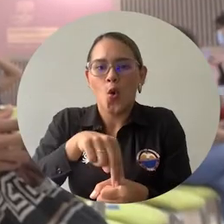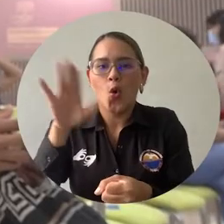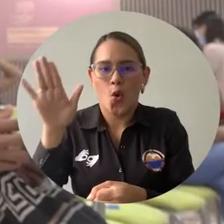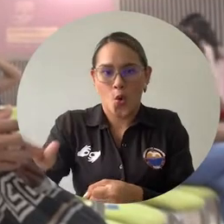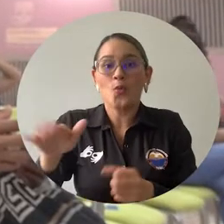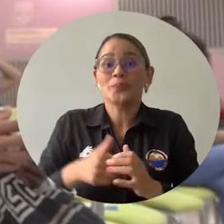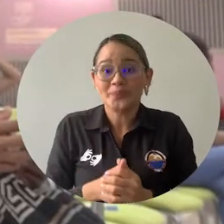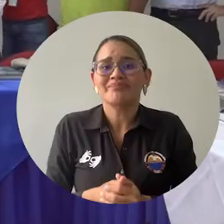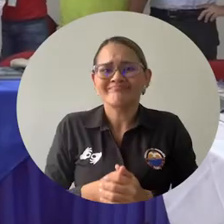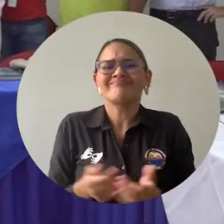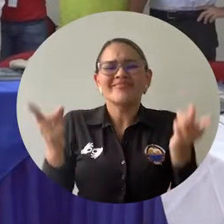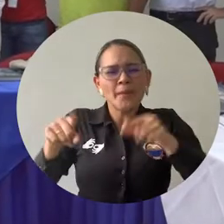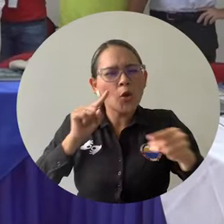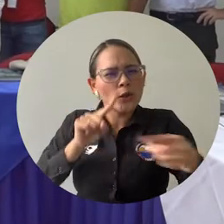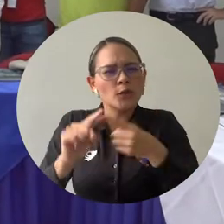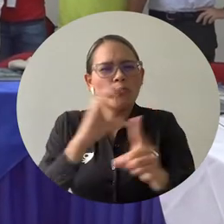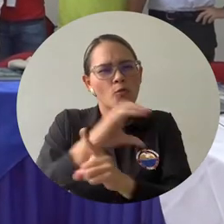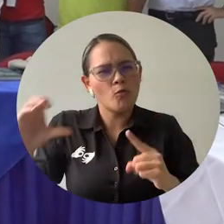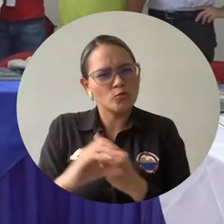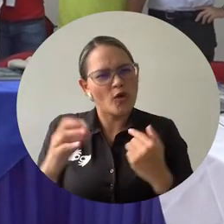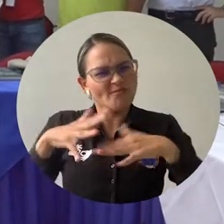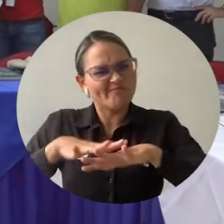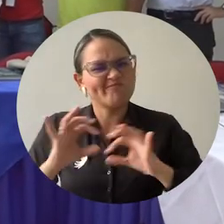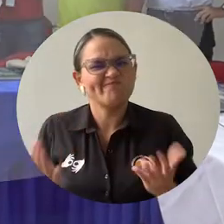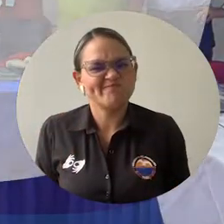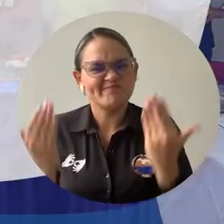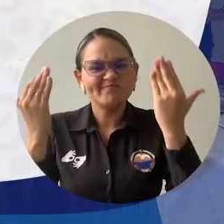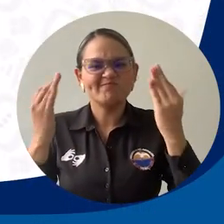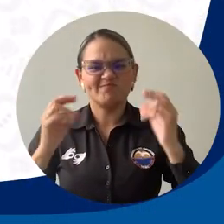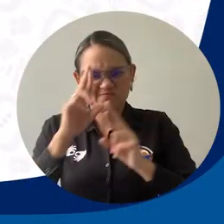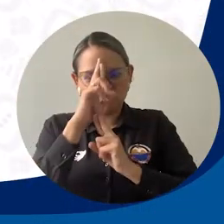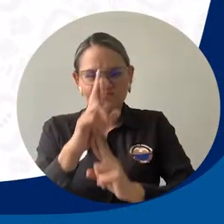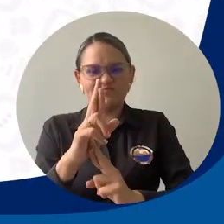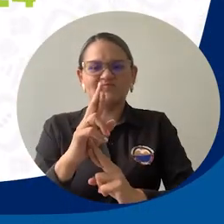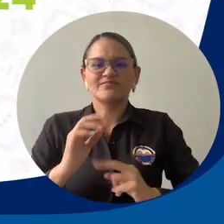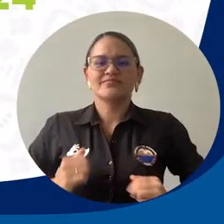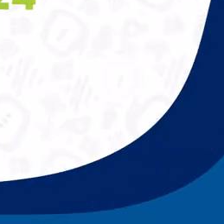fortalecer la interculturalidad y su reconocimiento. ¡Gracias! ¡Gracias! ¡Gracias!